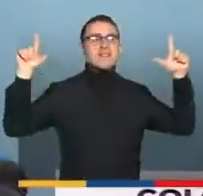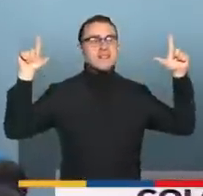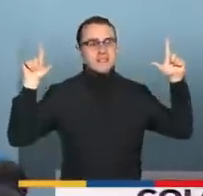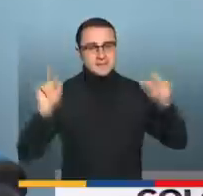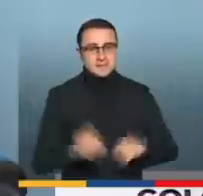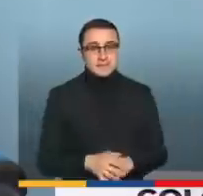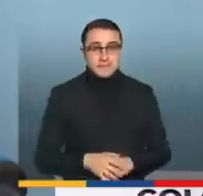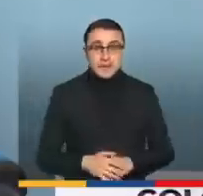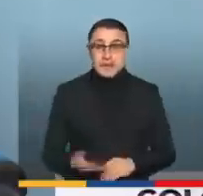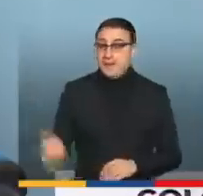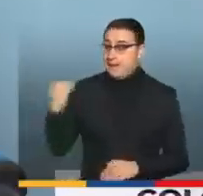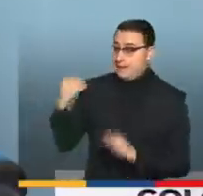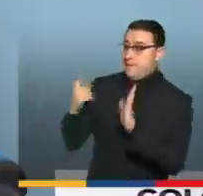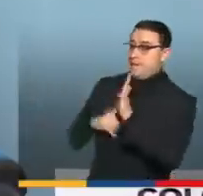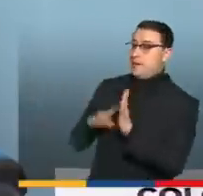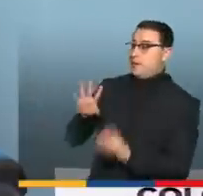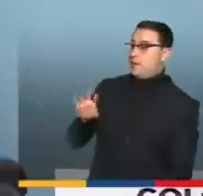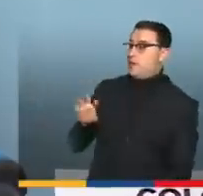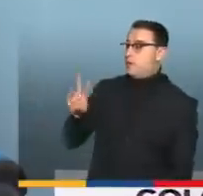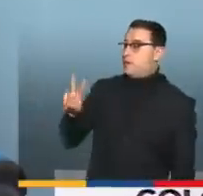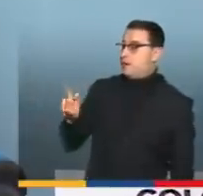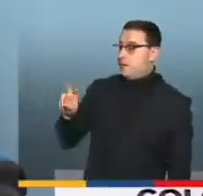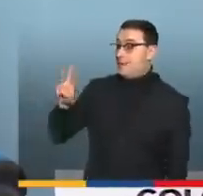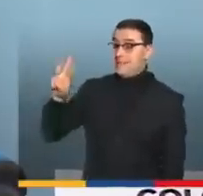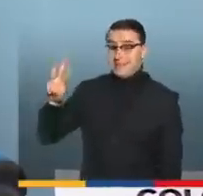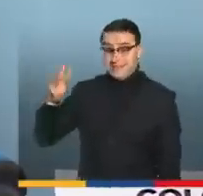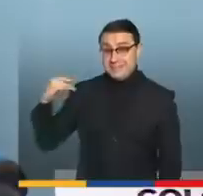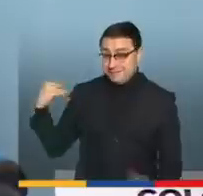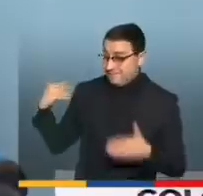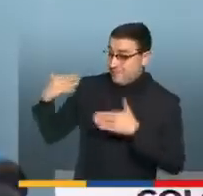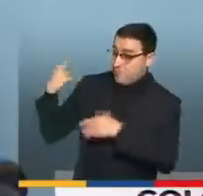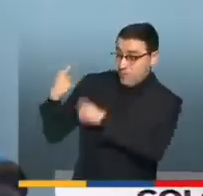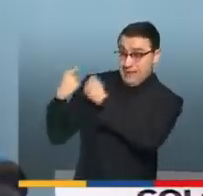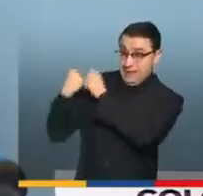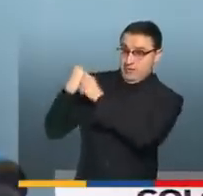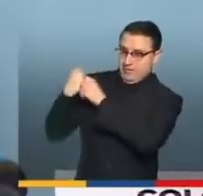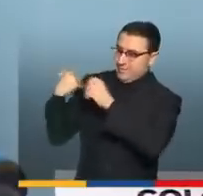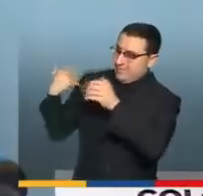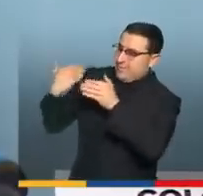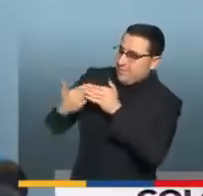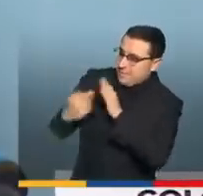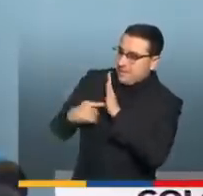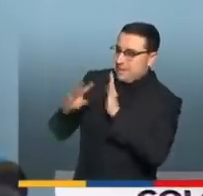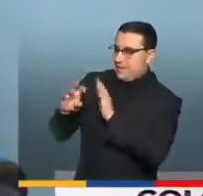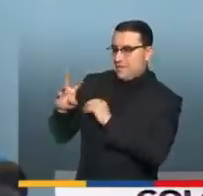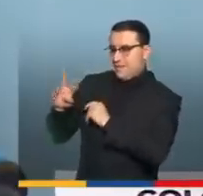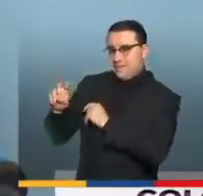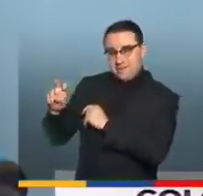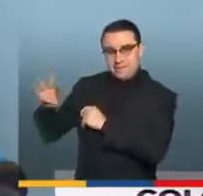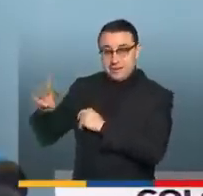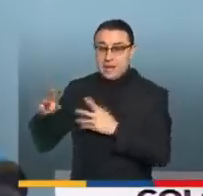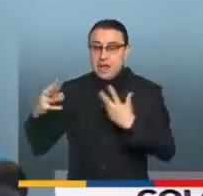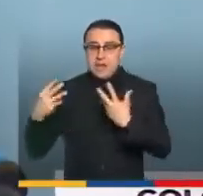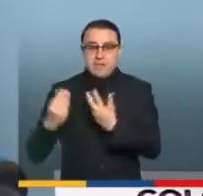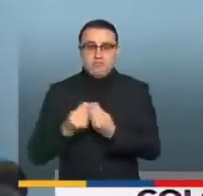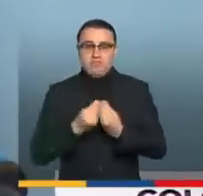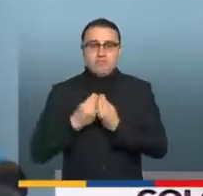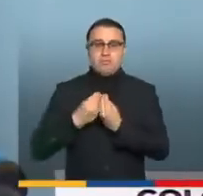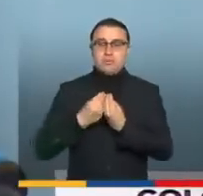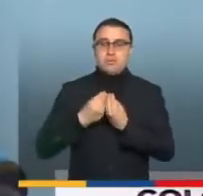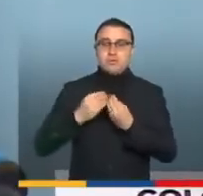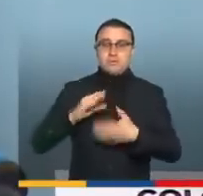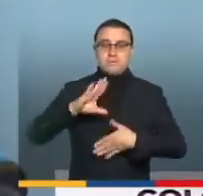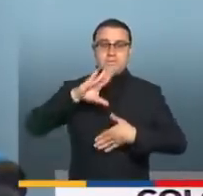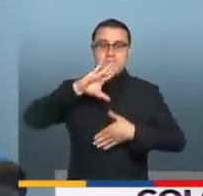En 1973, un año después, esa Convención Americana de los Derechos Humanos fue hundida